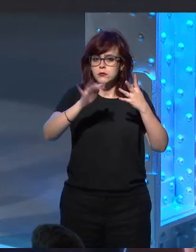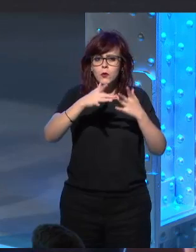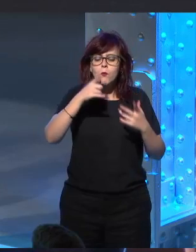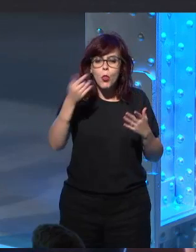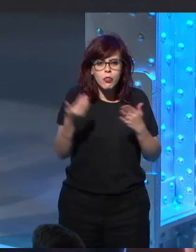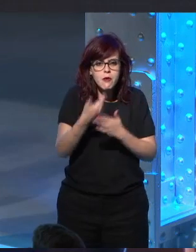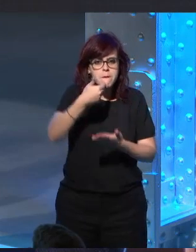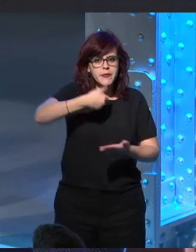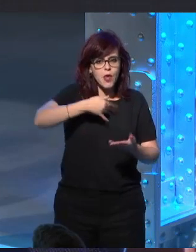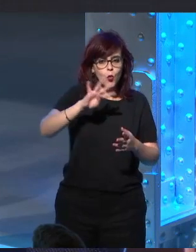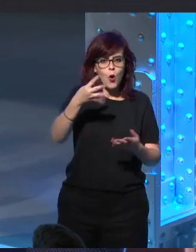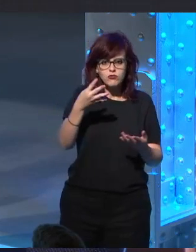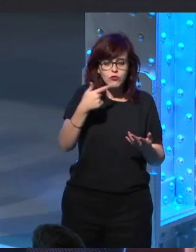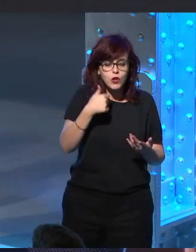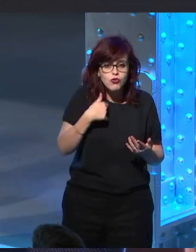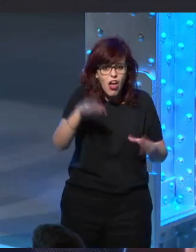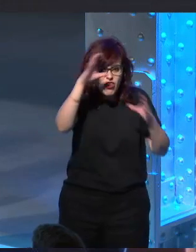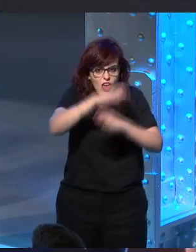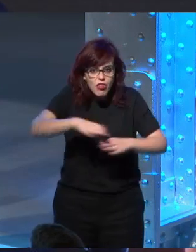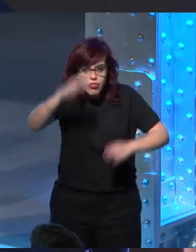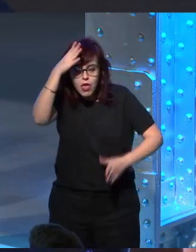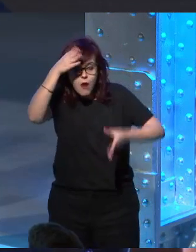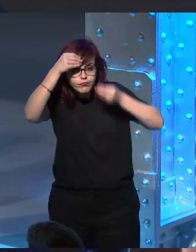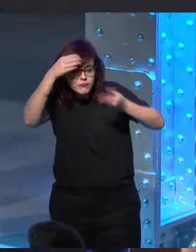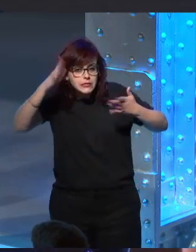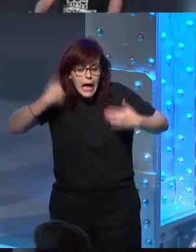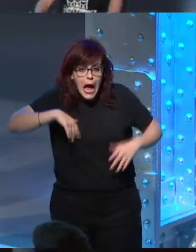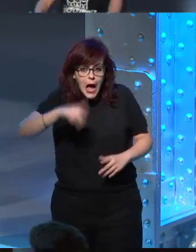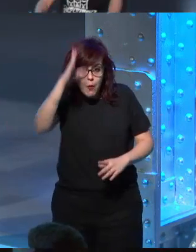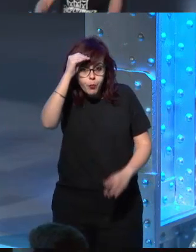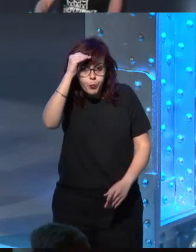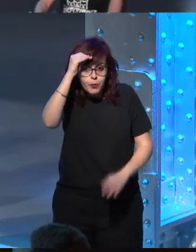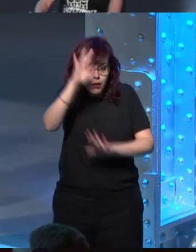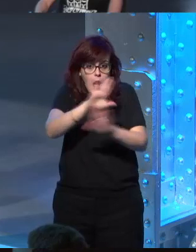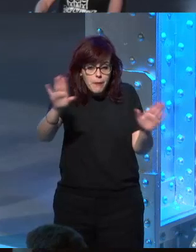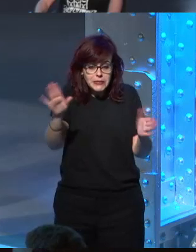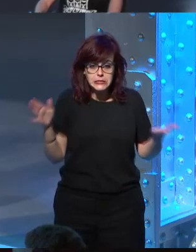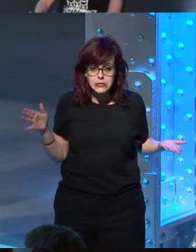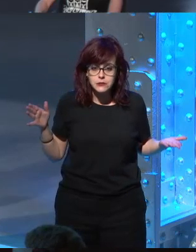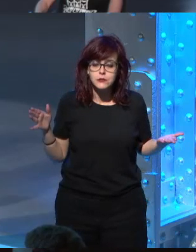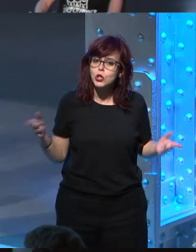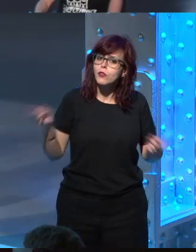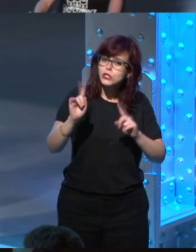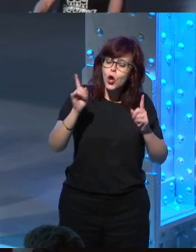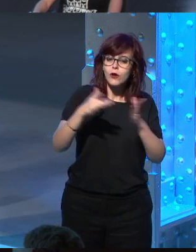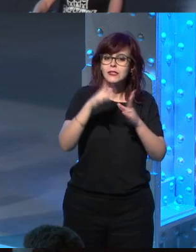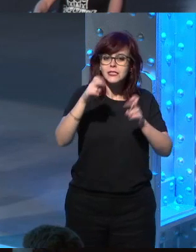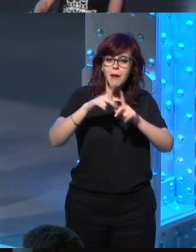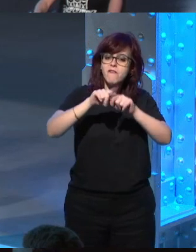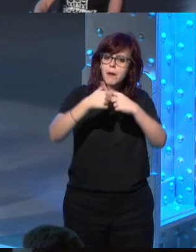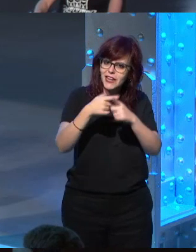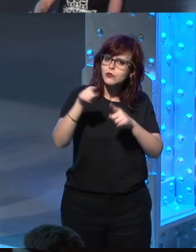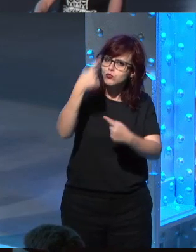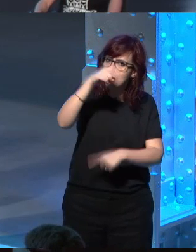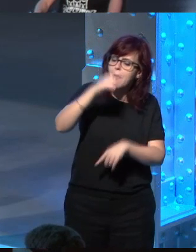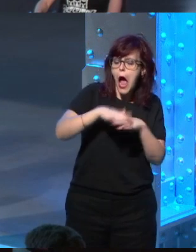cuando me encargaron el cuarto dije, si se me acabó la ciencia, si no sé ya más, sí, ya está. Y me dijeron, no, de la familia, que de eso sí que sabes. Digo,